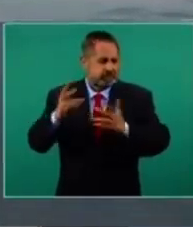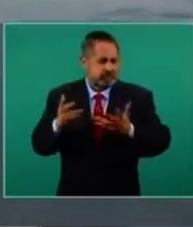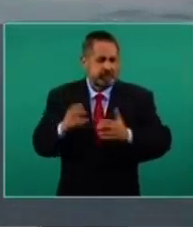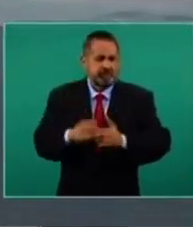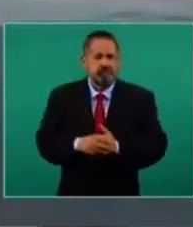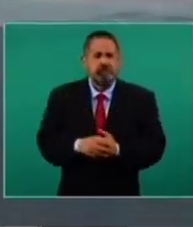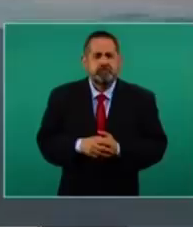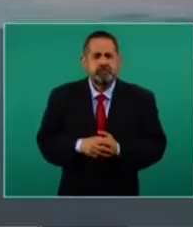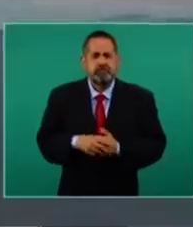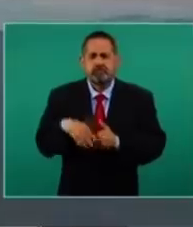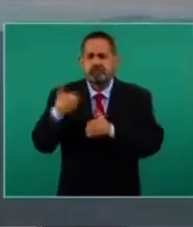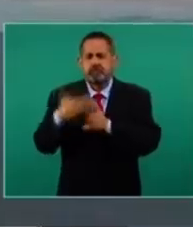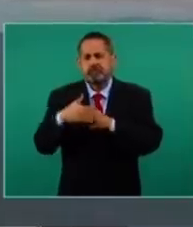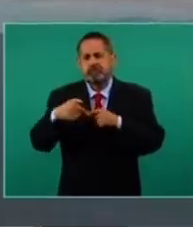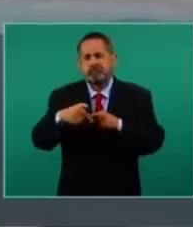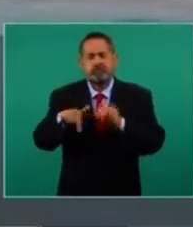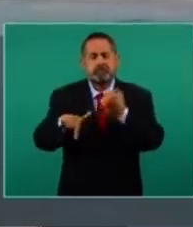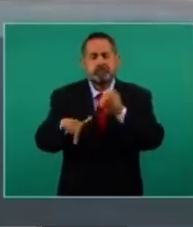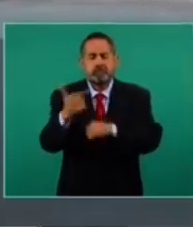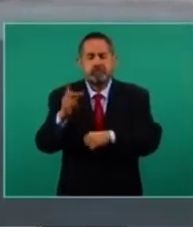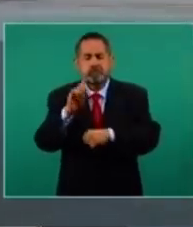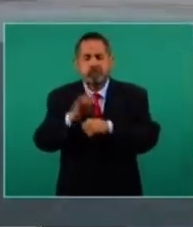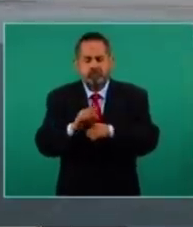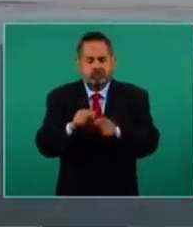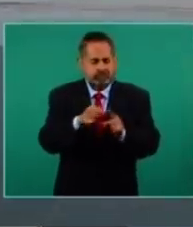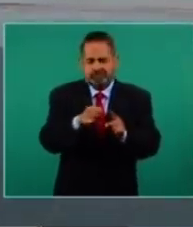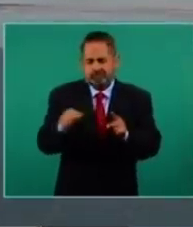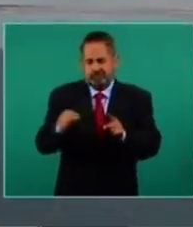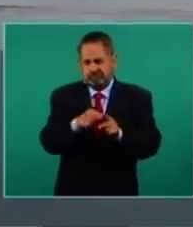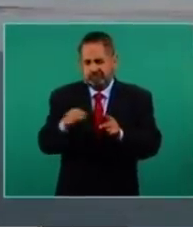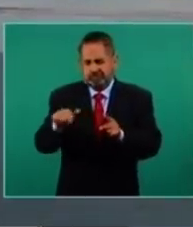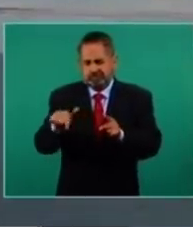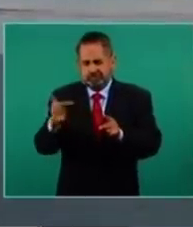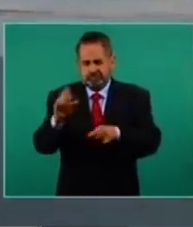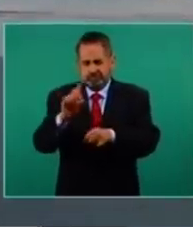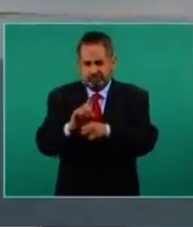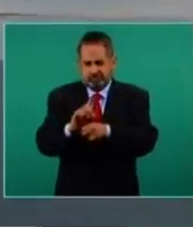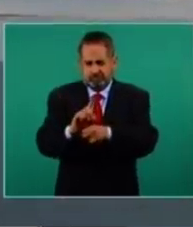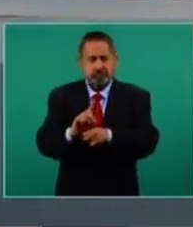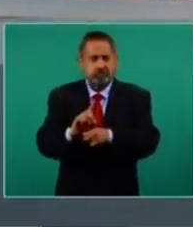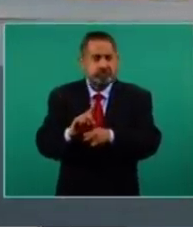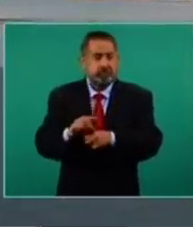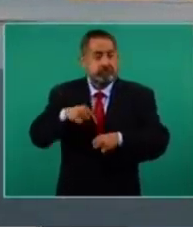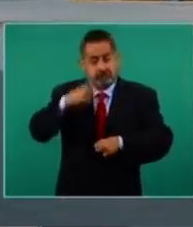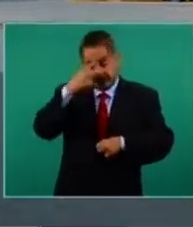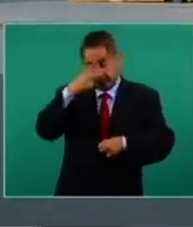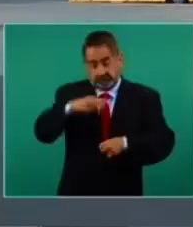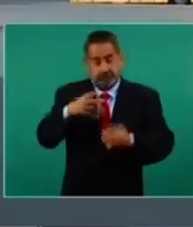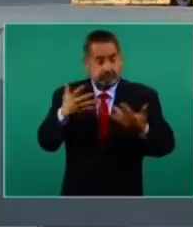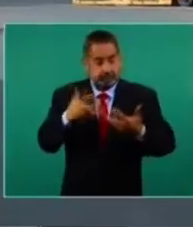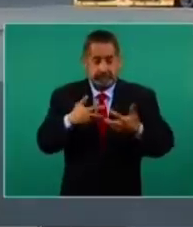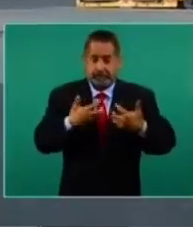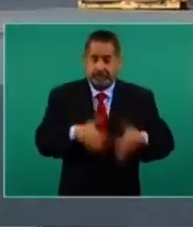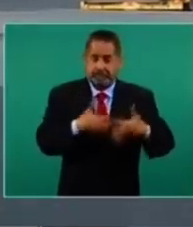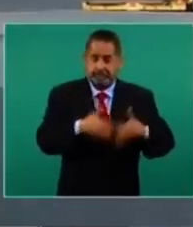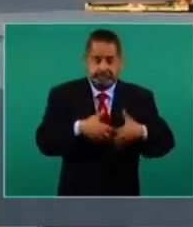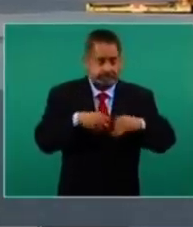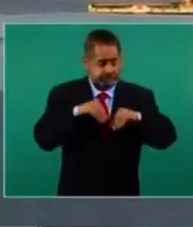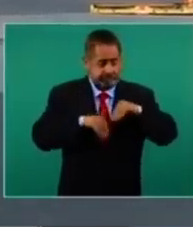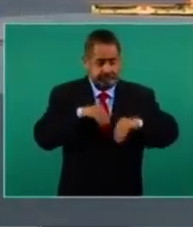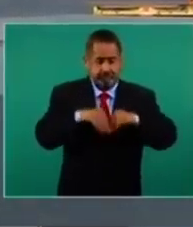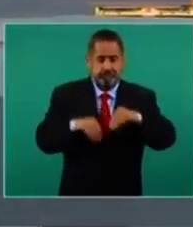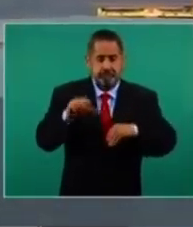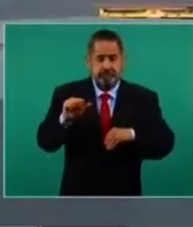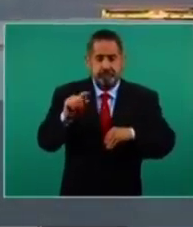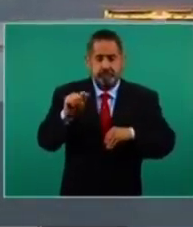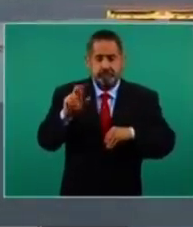Y en los próximos 12 días, Merceda, que ya entra en México en producción la planta de